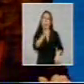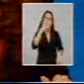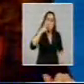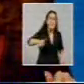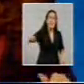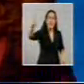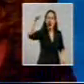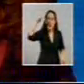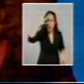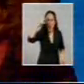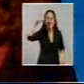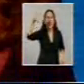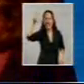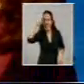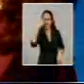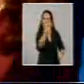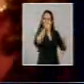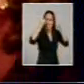1983.